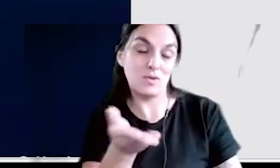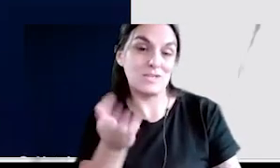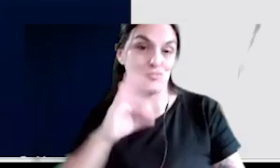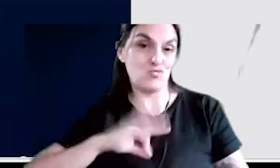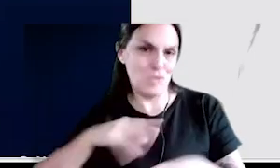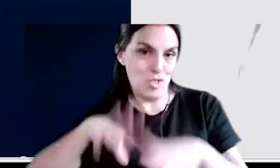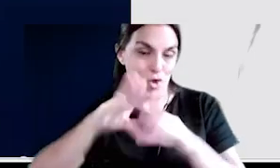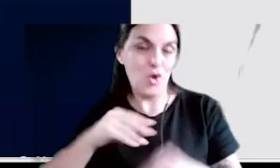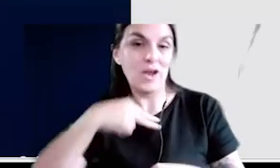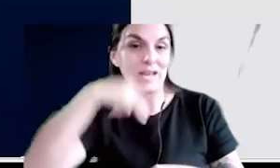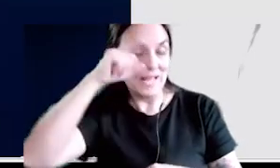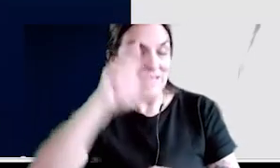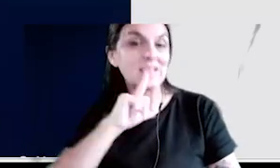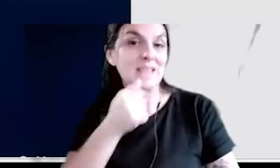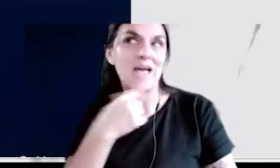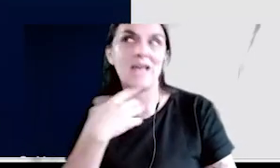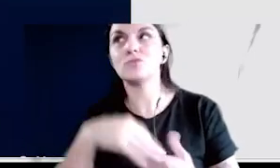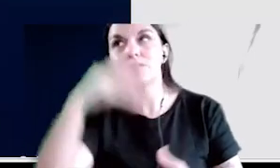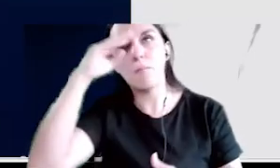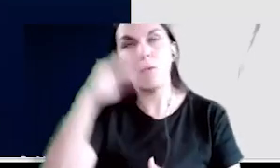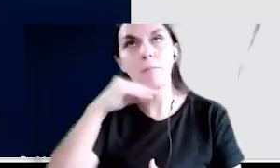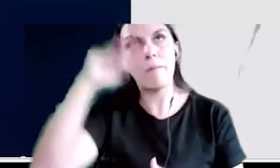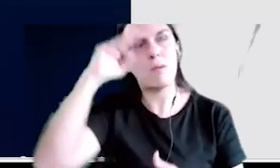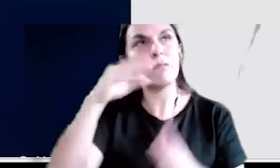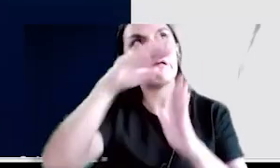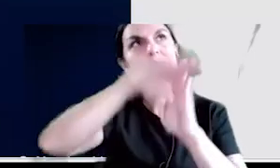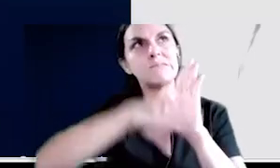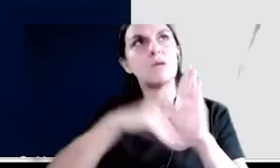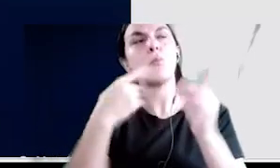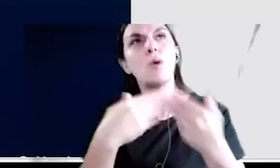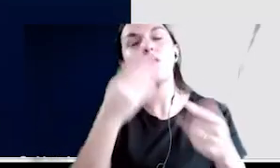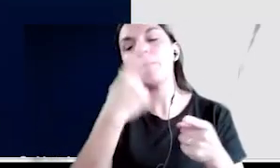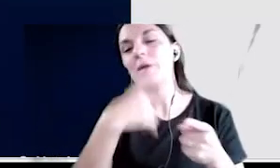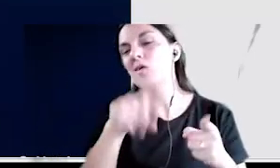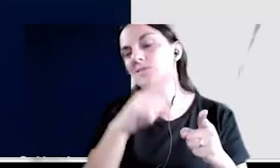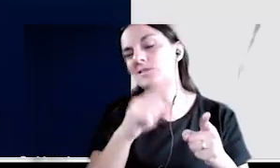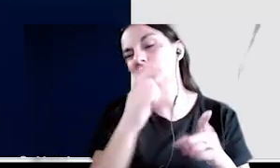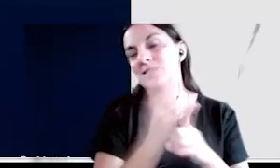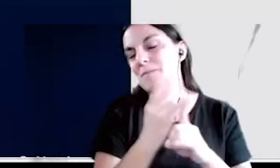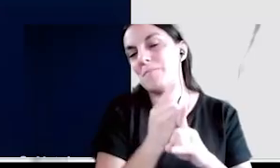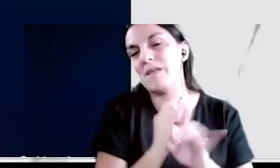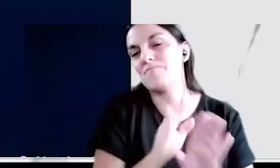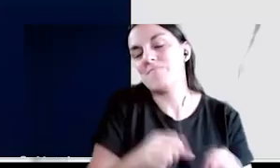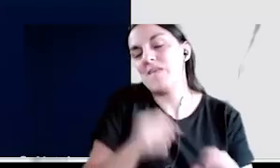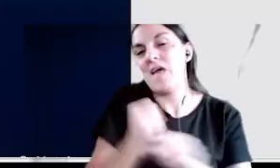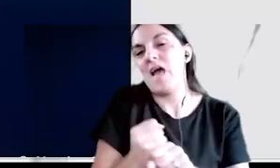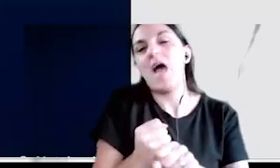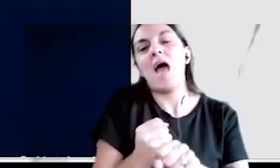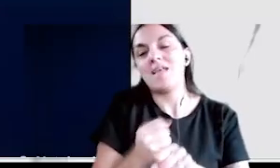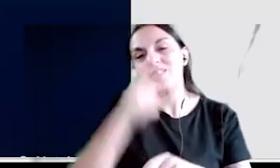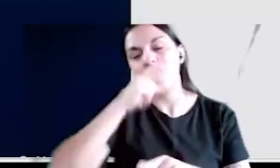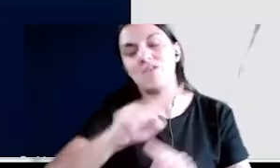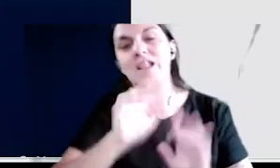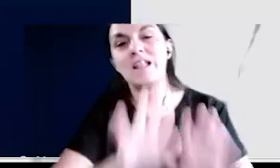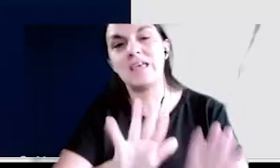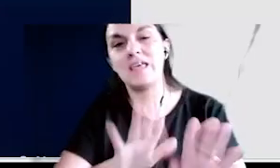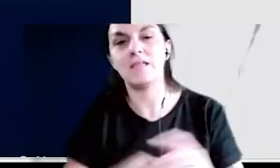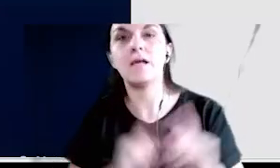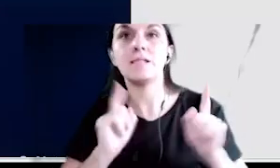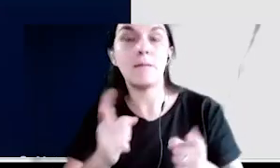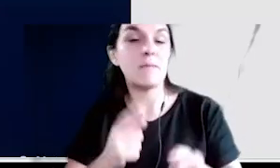ir cargando todos los meses, pero no me lo van a tomar, van a dejarlo todo para la liquidación final. Las donaciones Ujú. también.